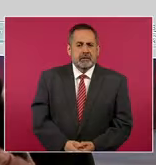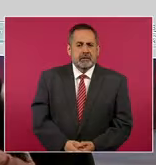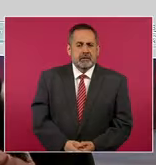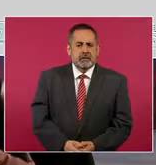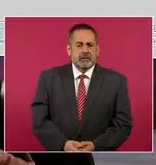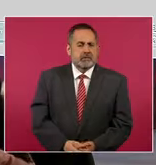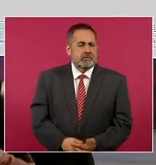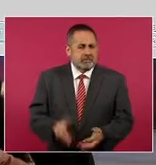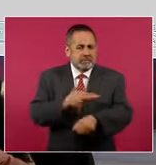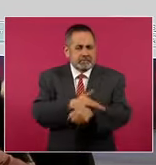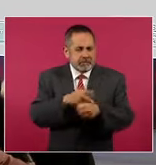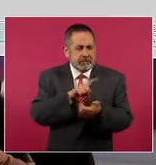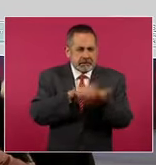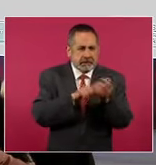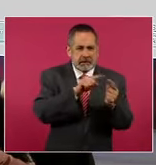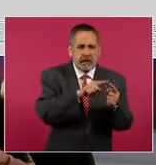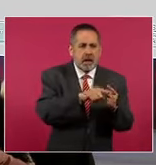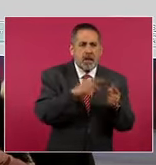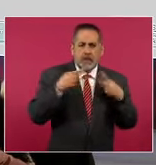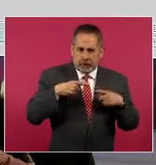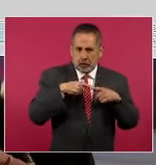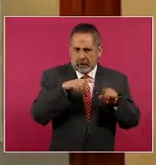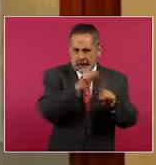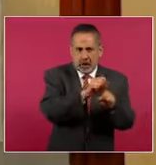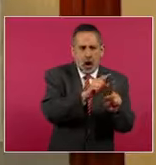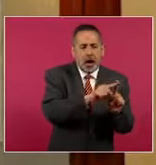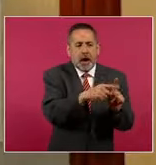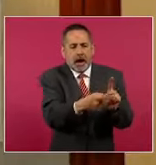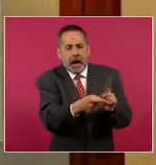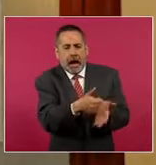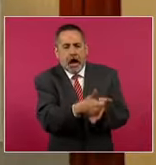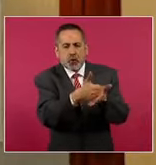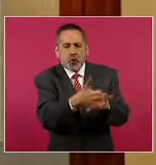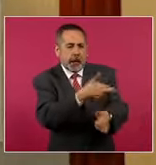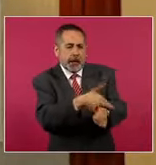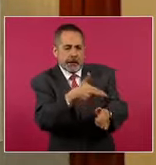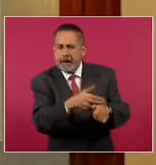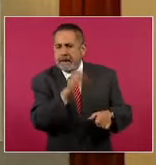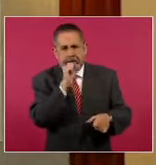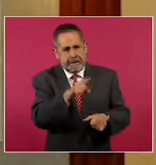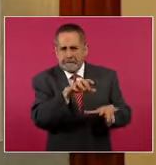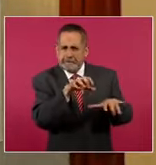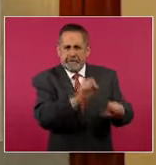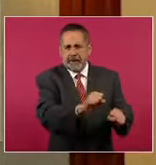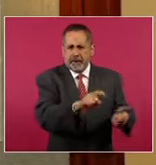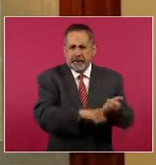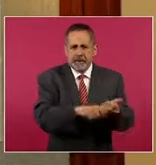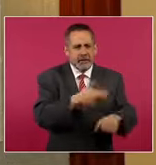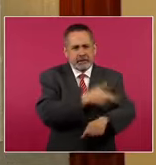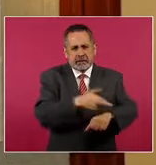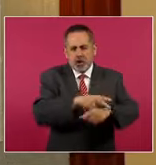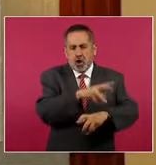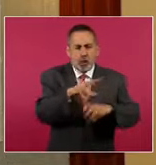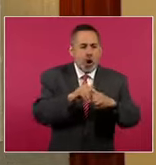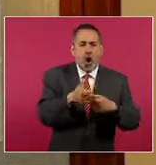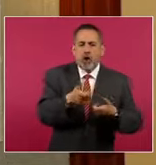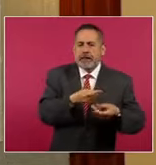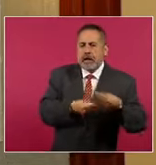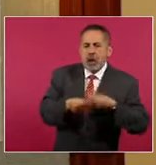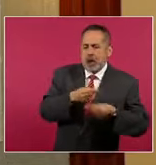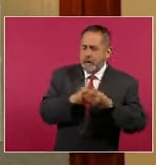logísticos, la gente que les ayuda a generar las condiciones de económicas o desarrollar